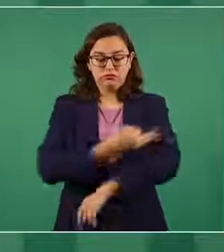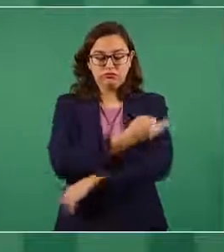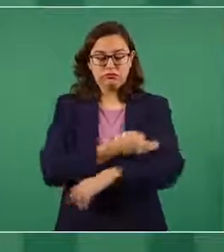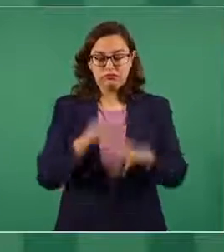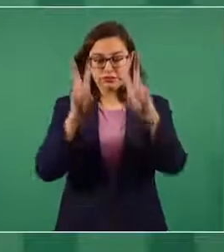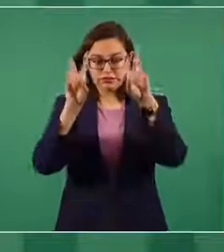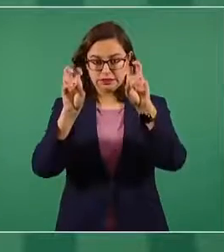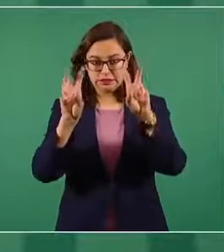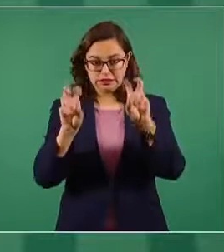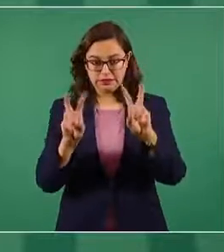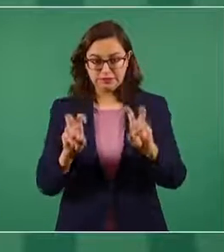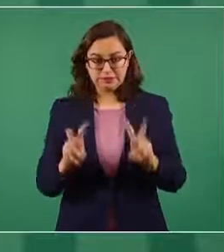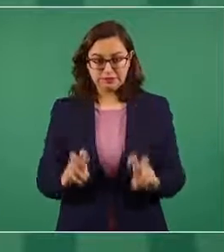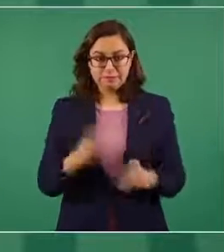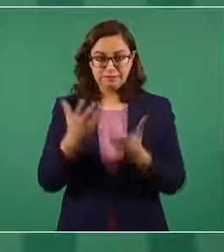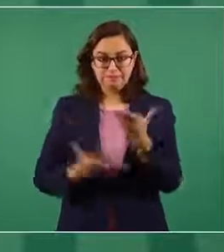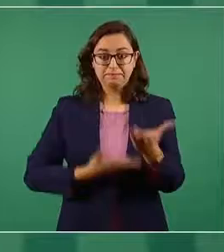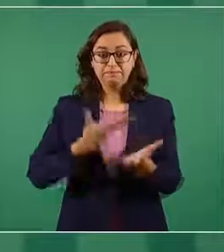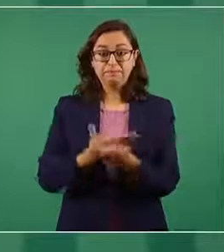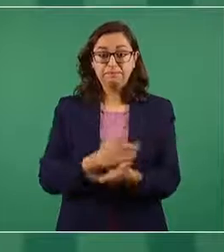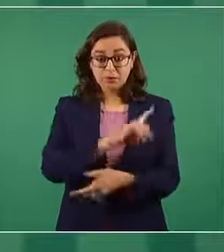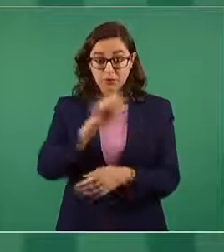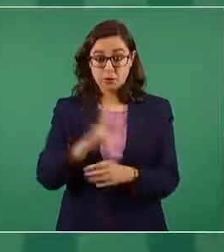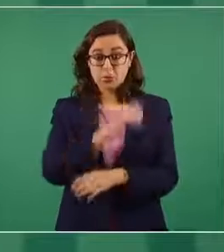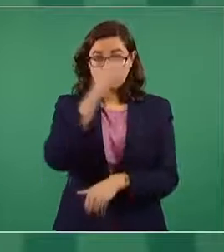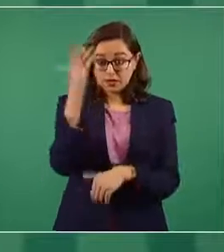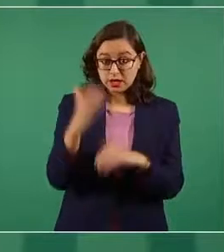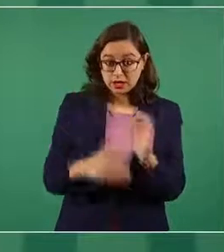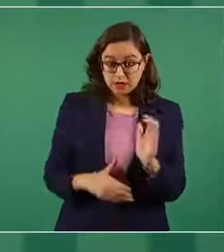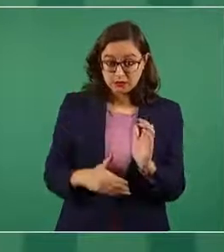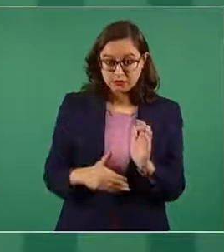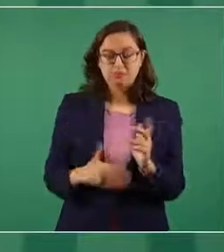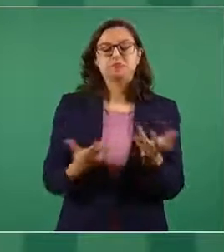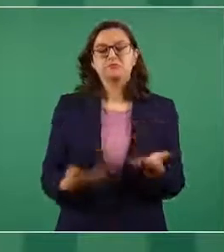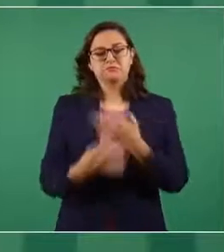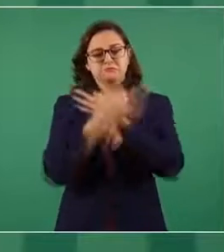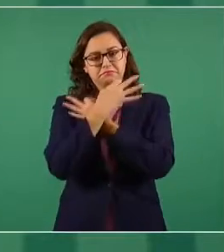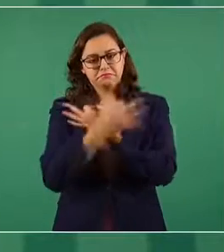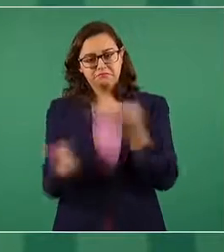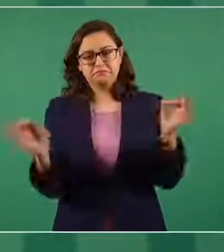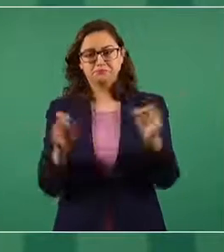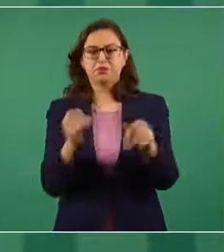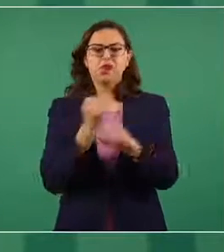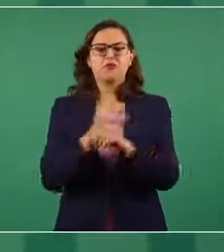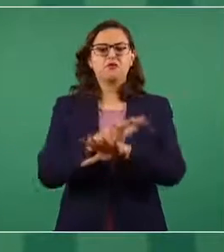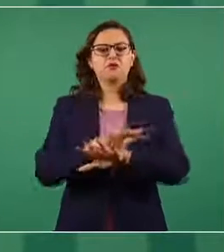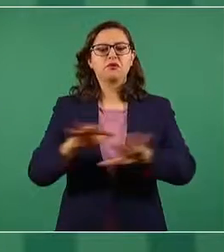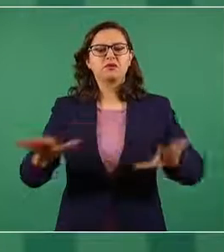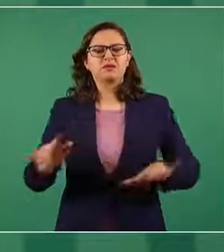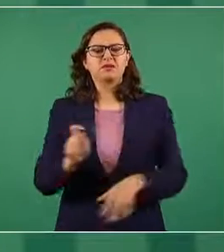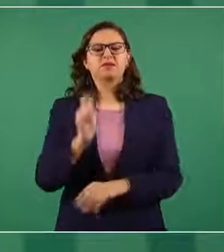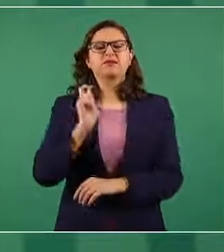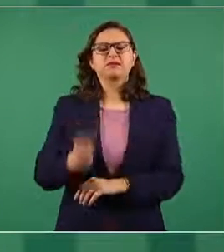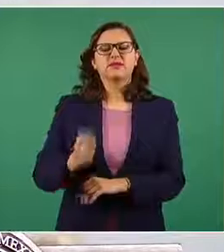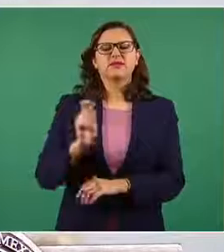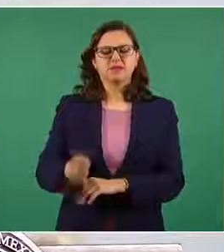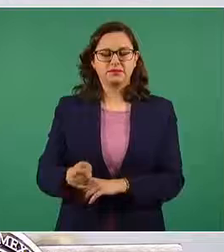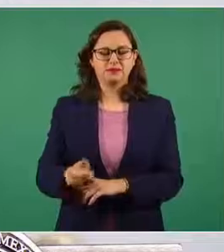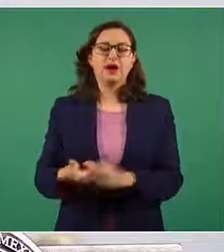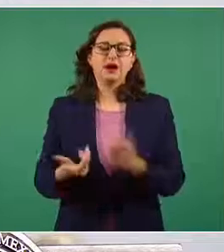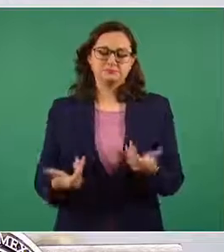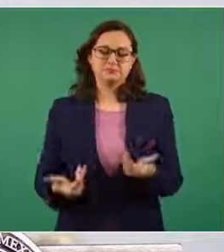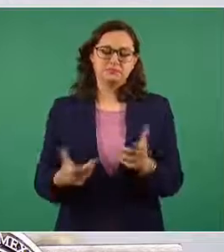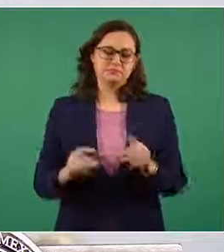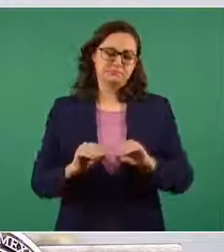los temas que acabo de referir. Cuando termine la reunión, pues les daremos a ustedes a conocer qué avances se tuvieron una vez